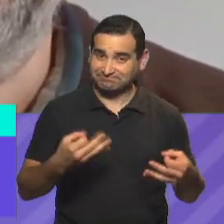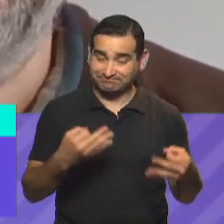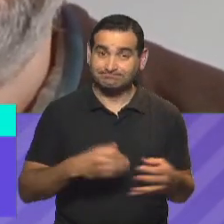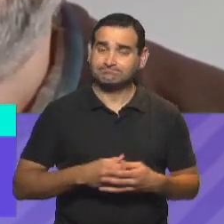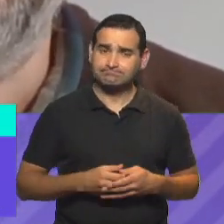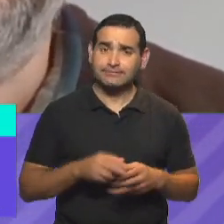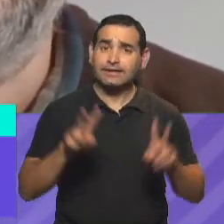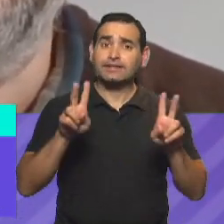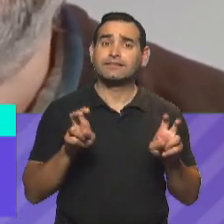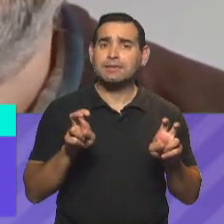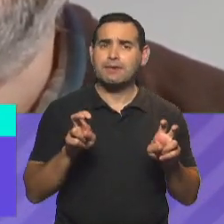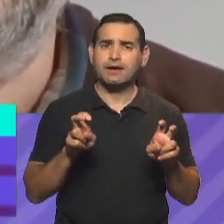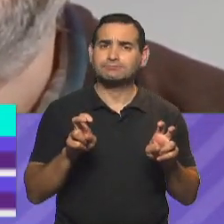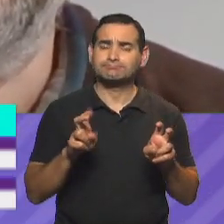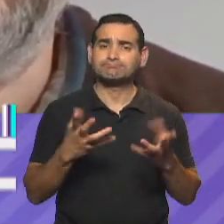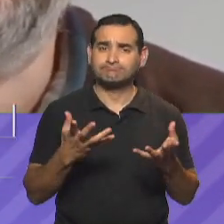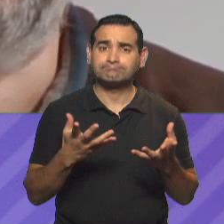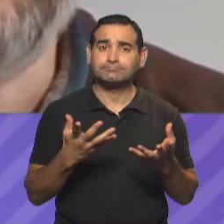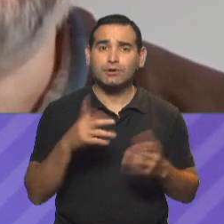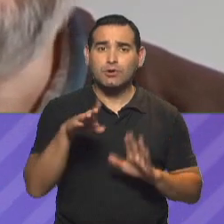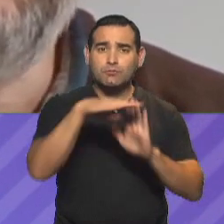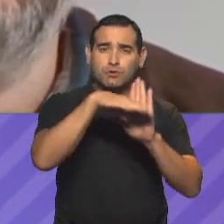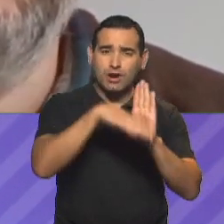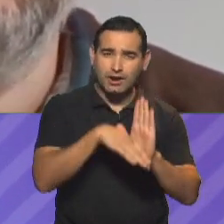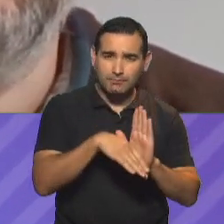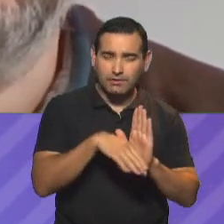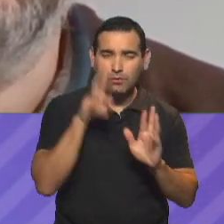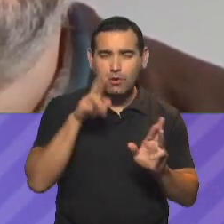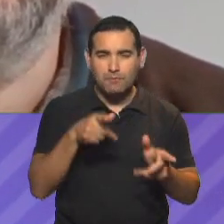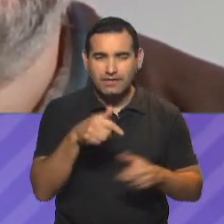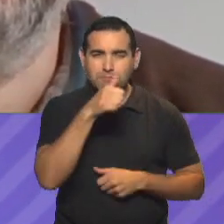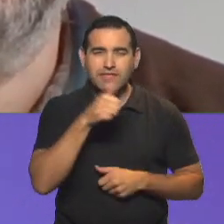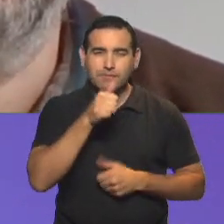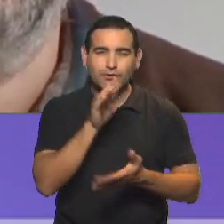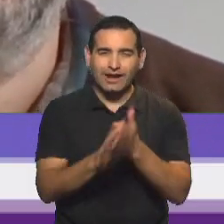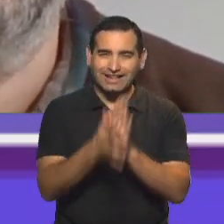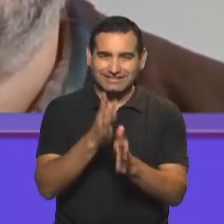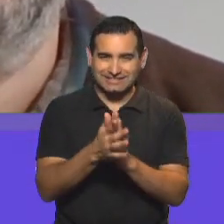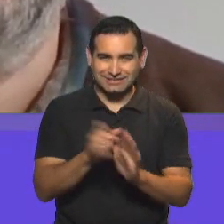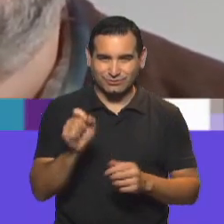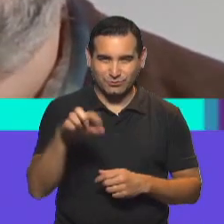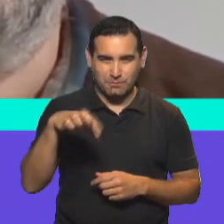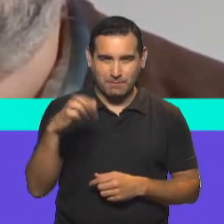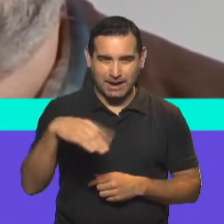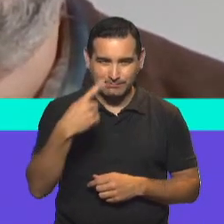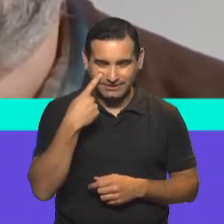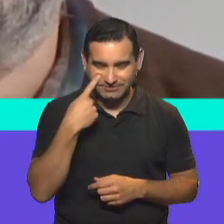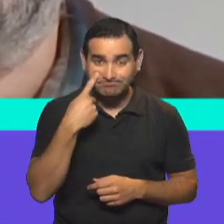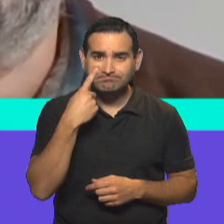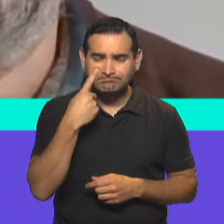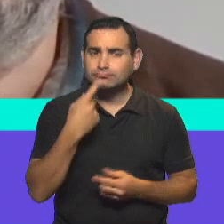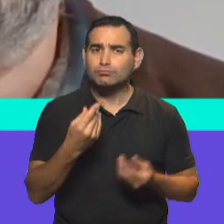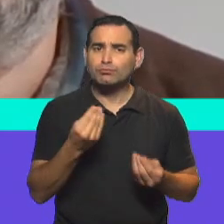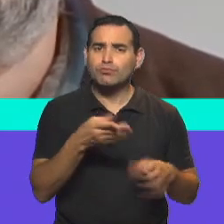decíamos el tema de hoy, ¿no? Tiene que ver justamente con este programa, con este plan de medicamentos gratuitos que se acceden a través del PAMI. ¿De qué